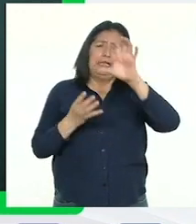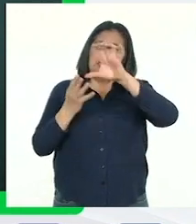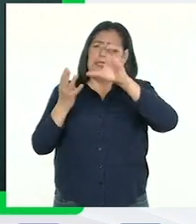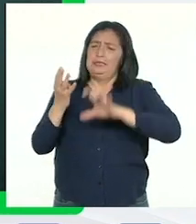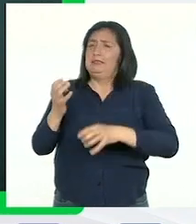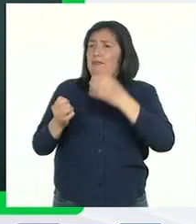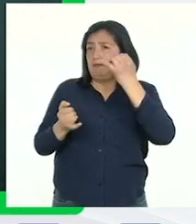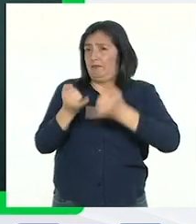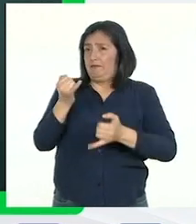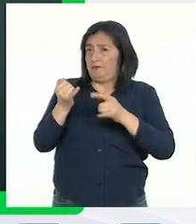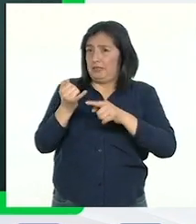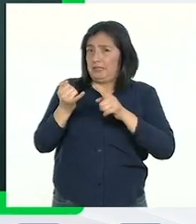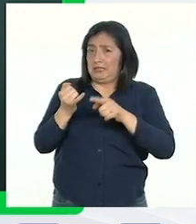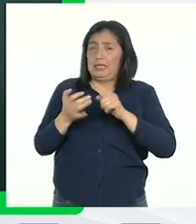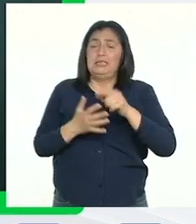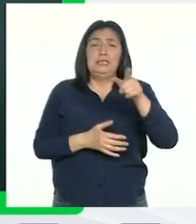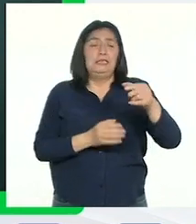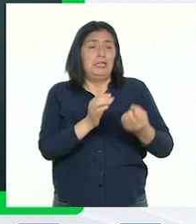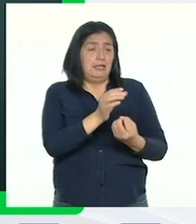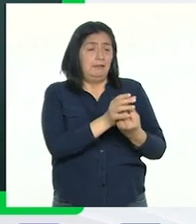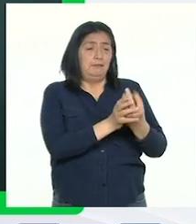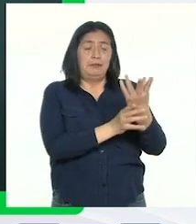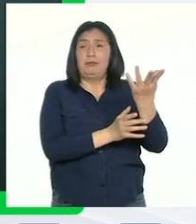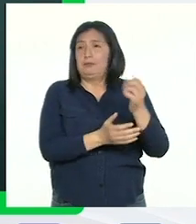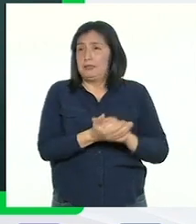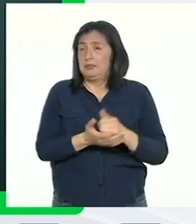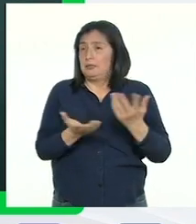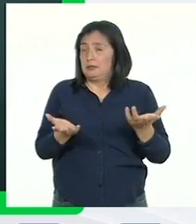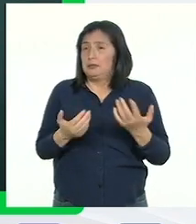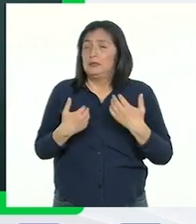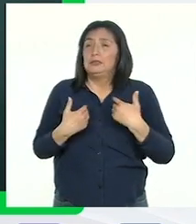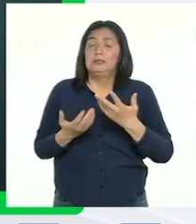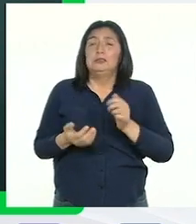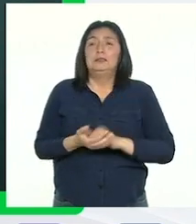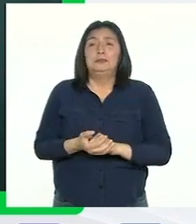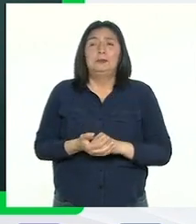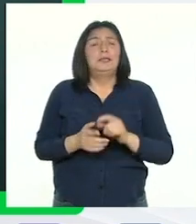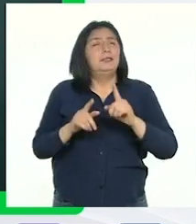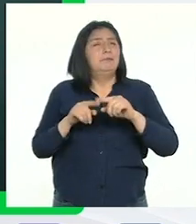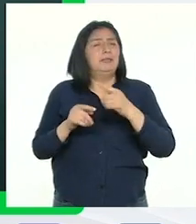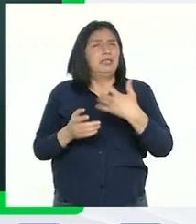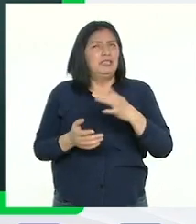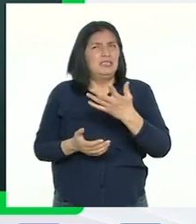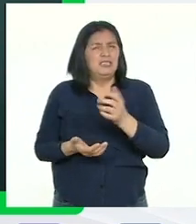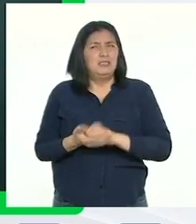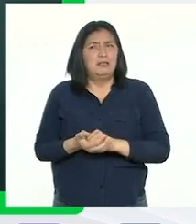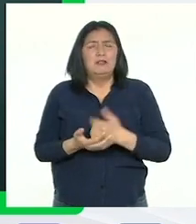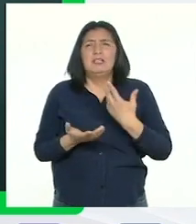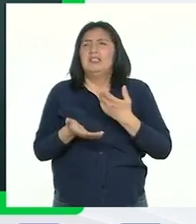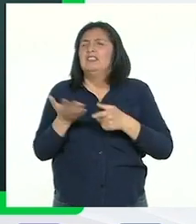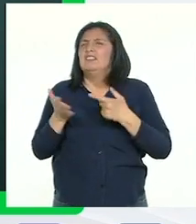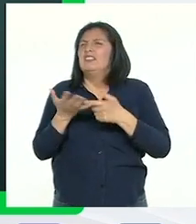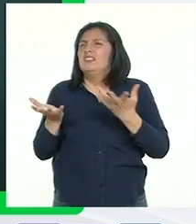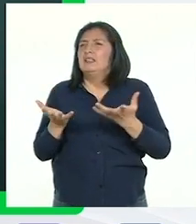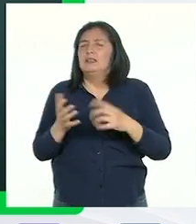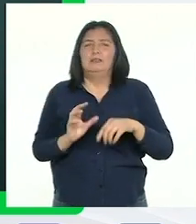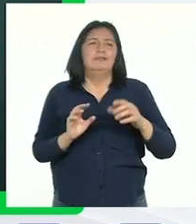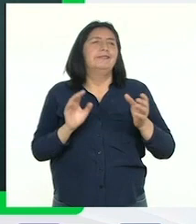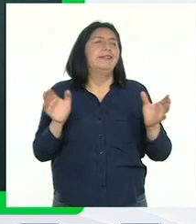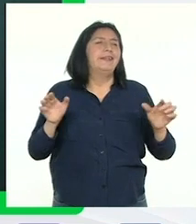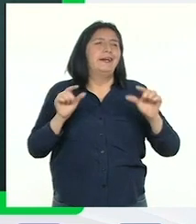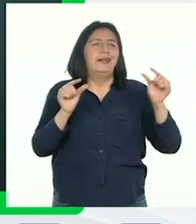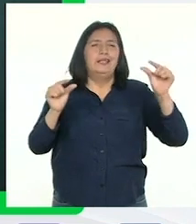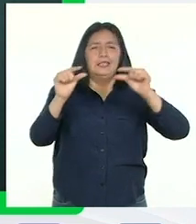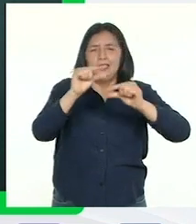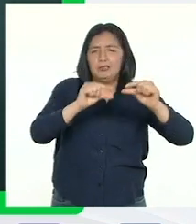características finales de la primavera que tendrá una región van a depender fuertemente de las condiciones geográficas